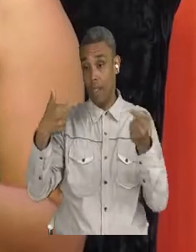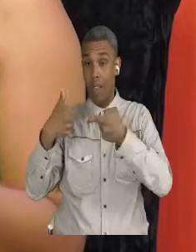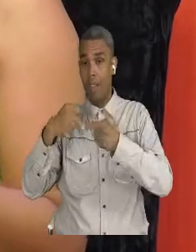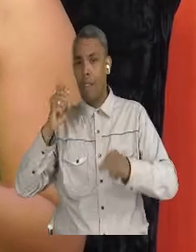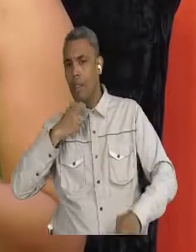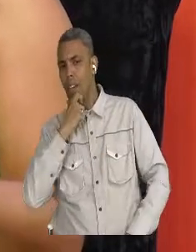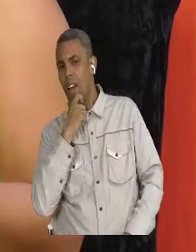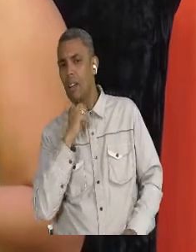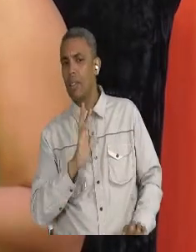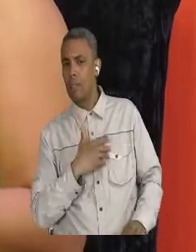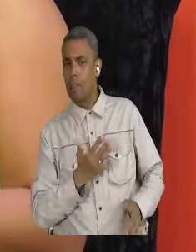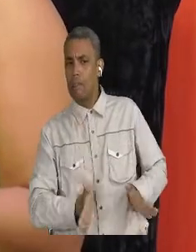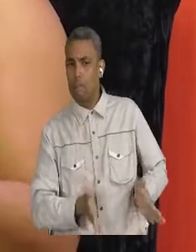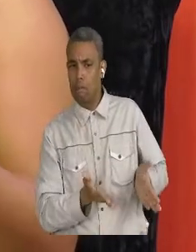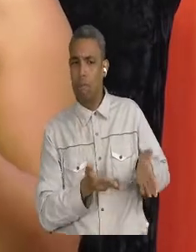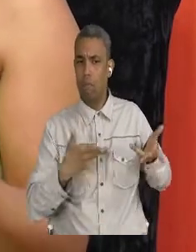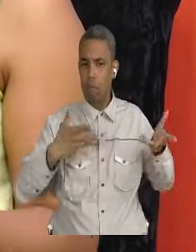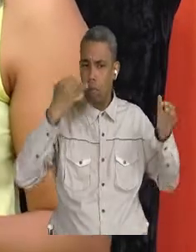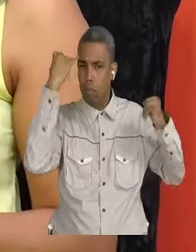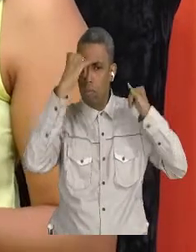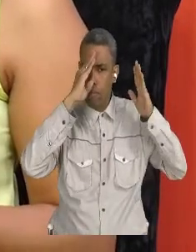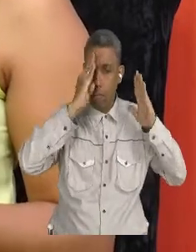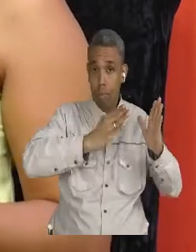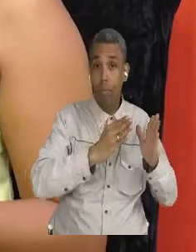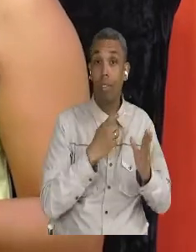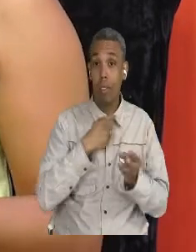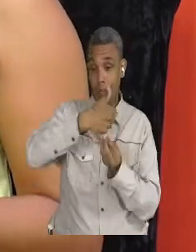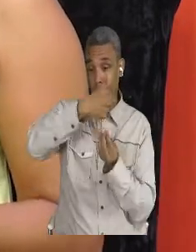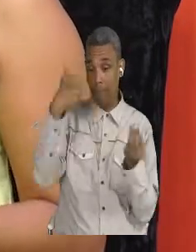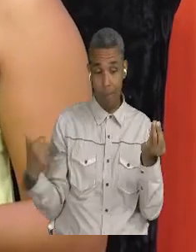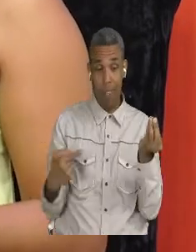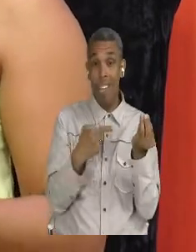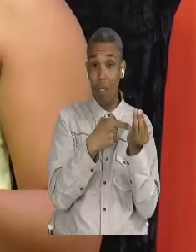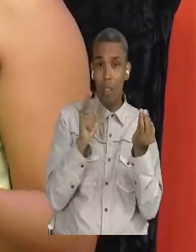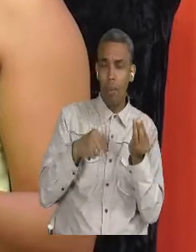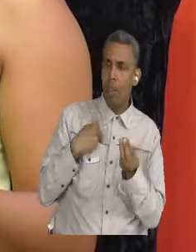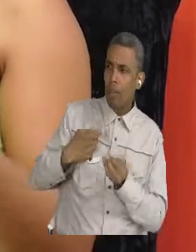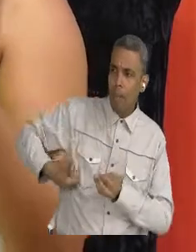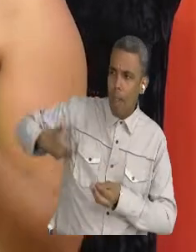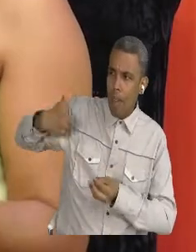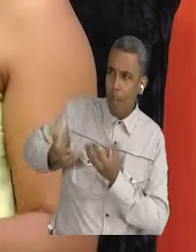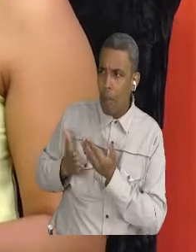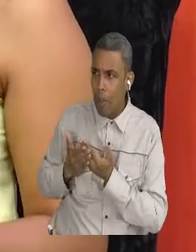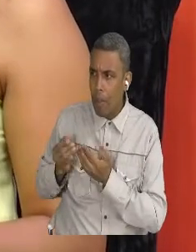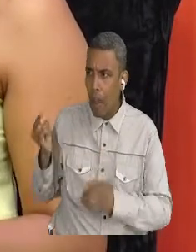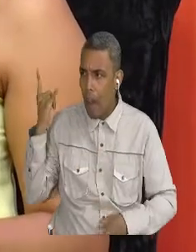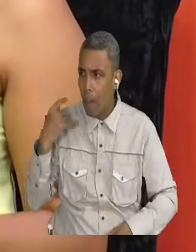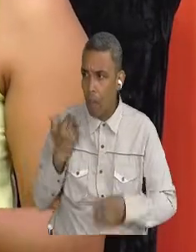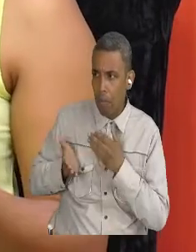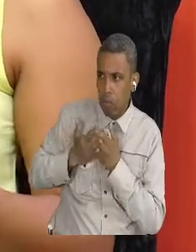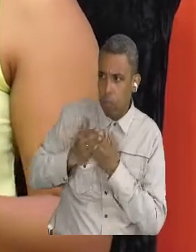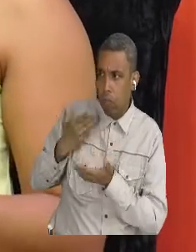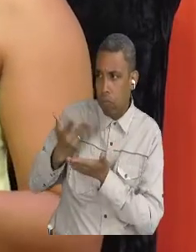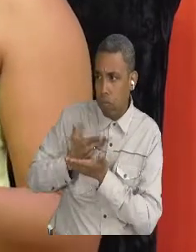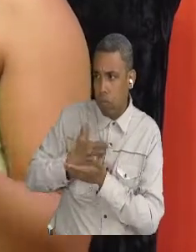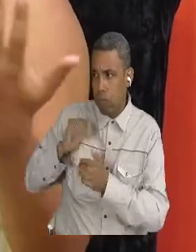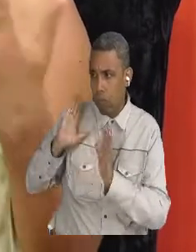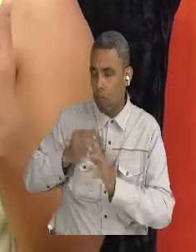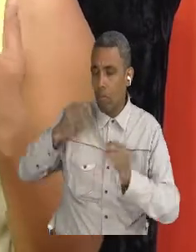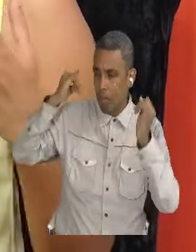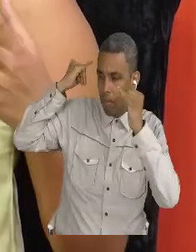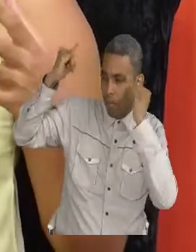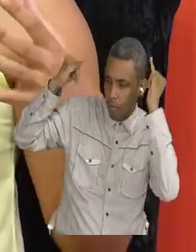encuentran allí también pueden participar, escuchando también, siendo asertivos en la comunicación, proponiendo ideas también, porque pues no solamente es el